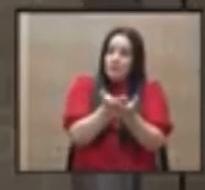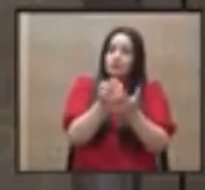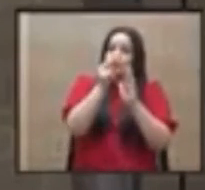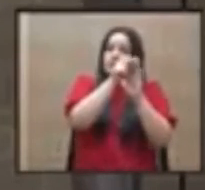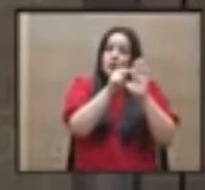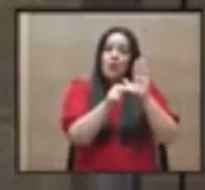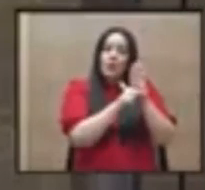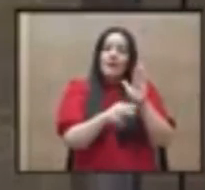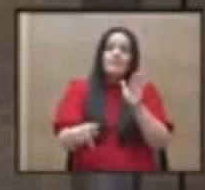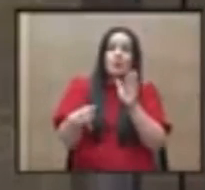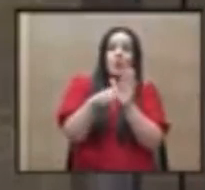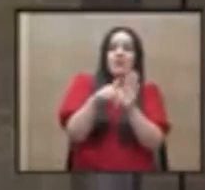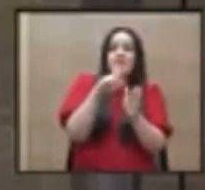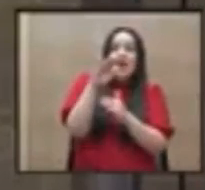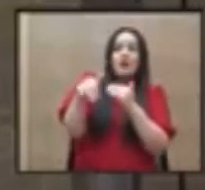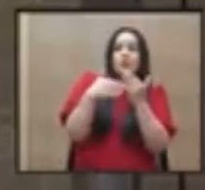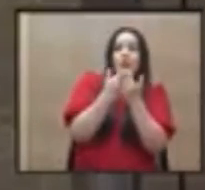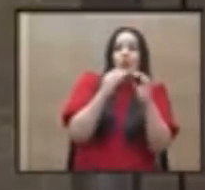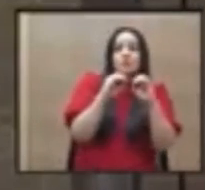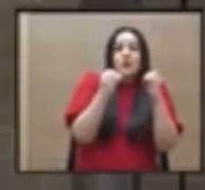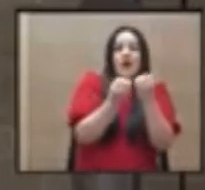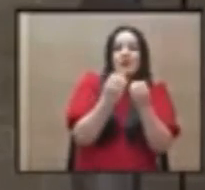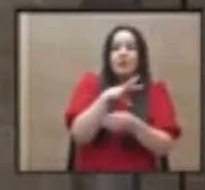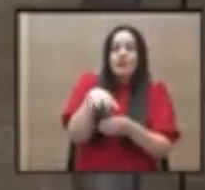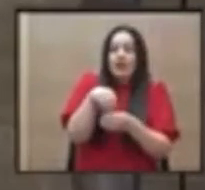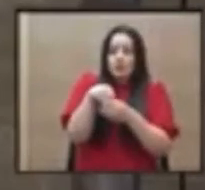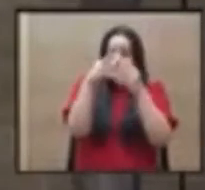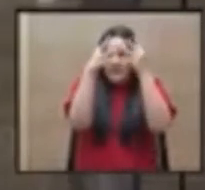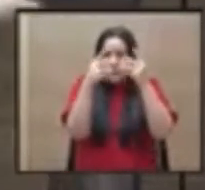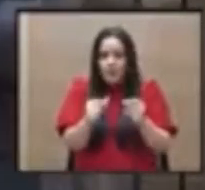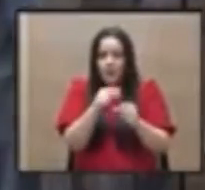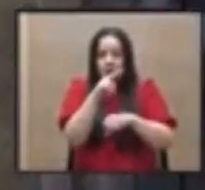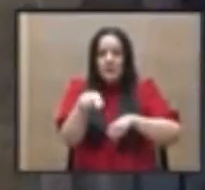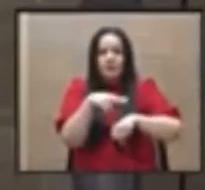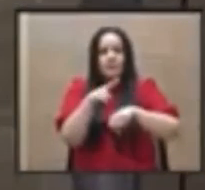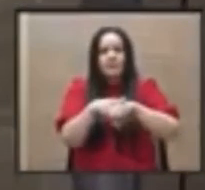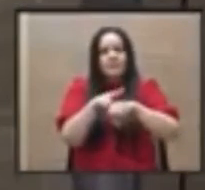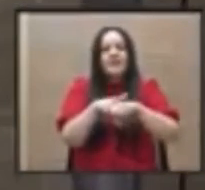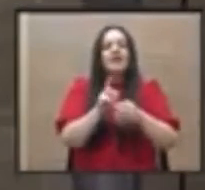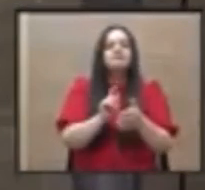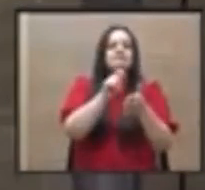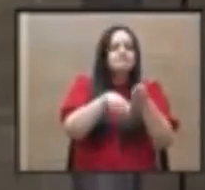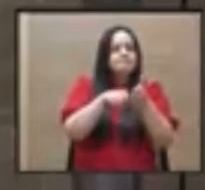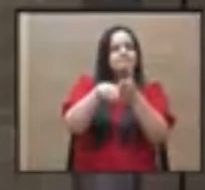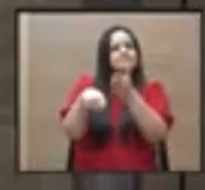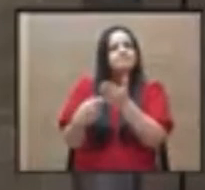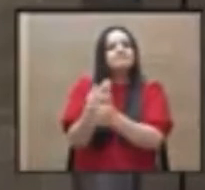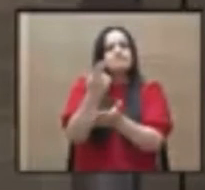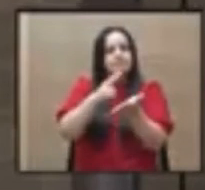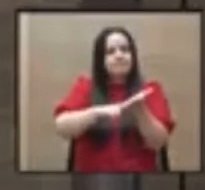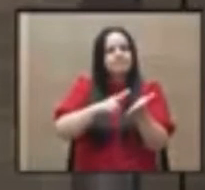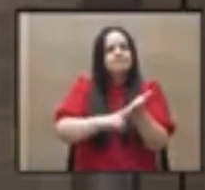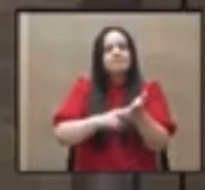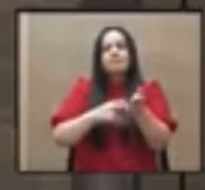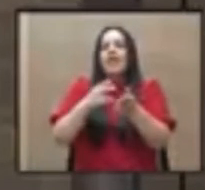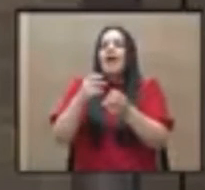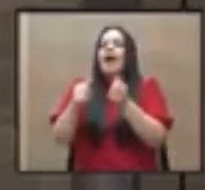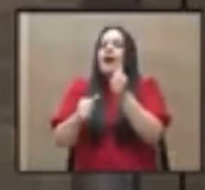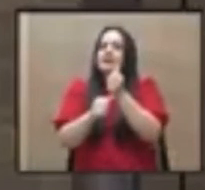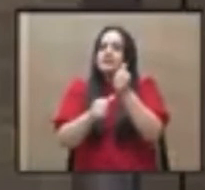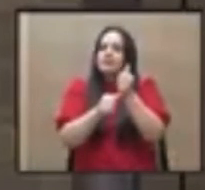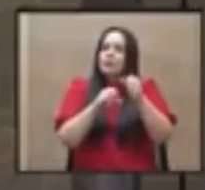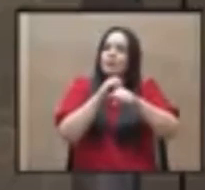a todos los órganos que conforman el presupuesto nacional suscribir nuevos contratos de asesorías o consultorías